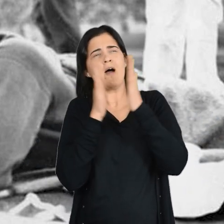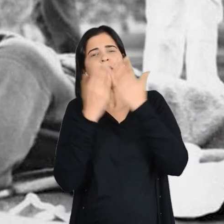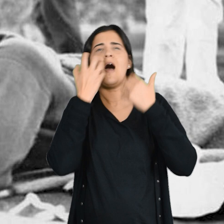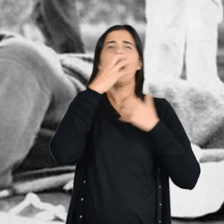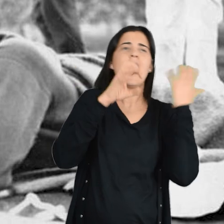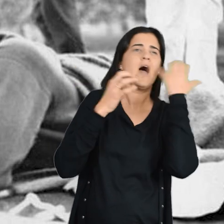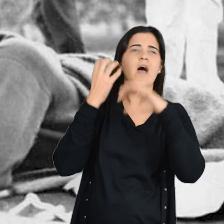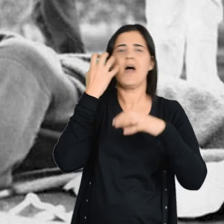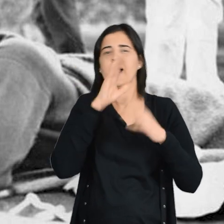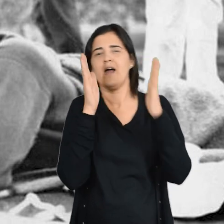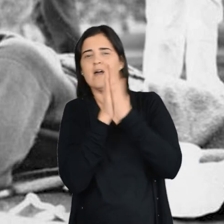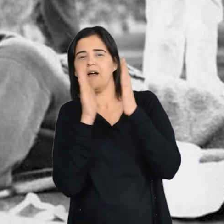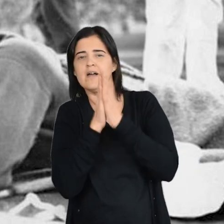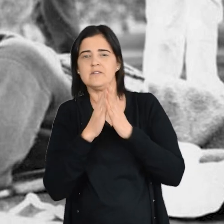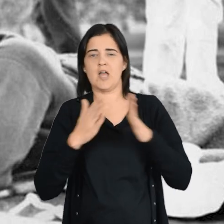aplausos